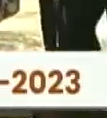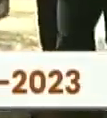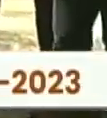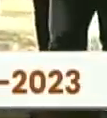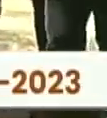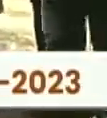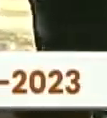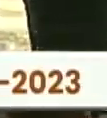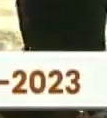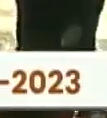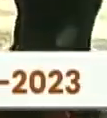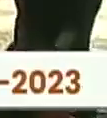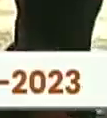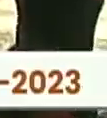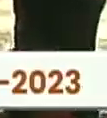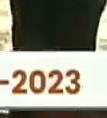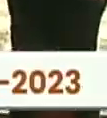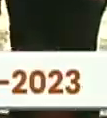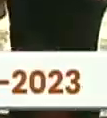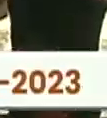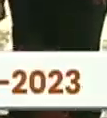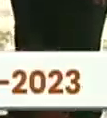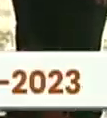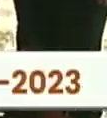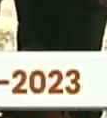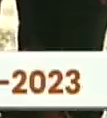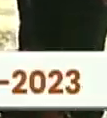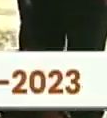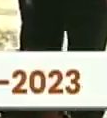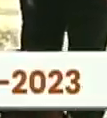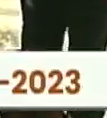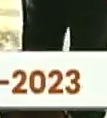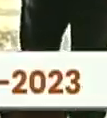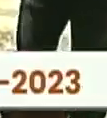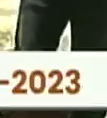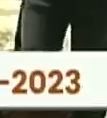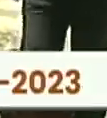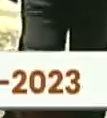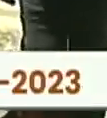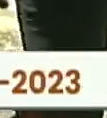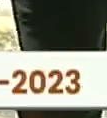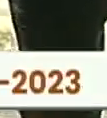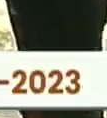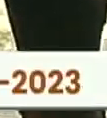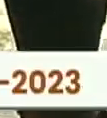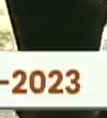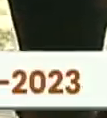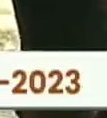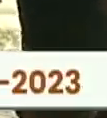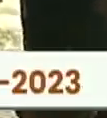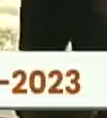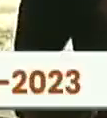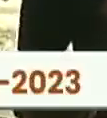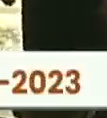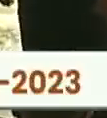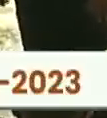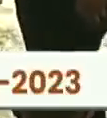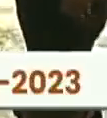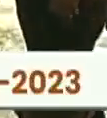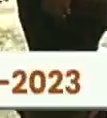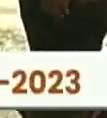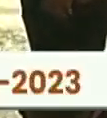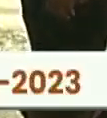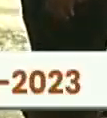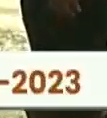el Sistema Público Nacional de Salud. Un aplauso para todos ustedes, mis compañeros. Así cada es. Director de ASIC está